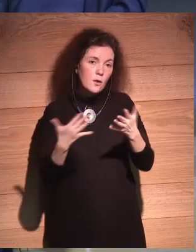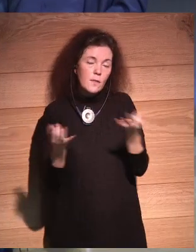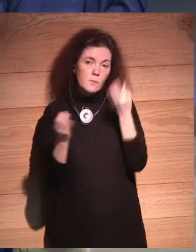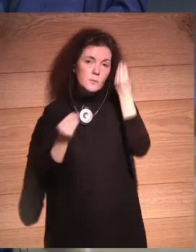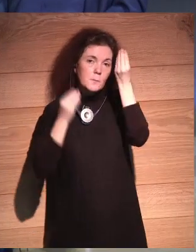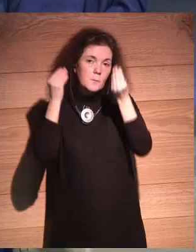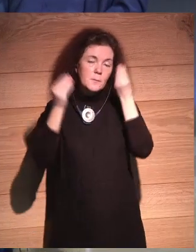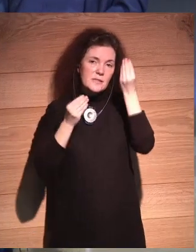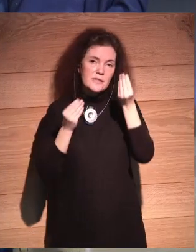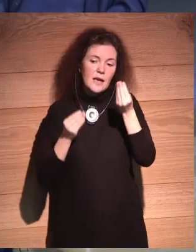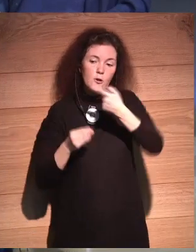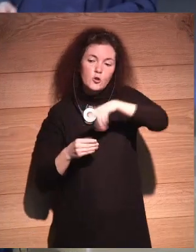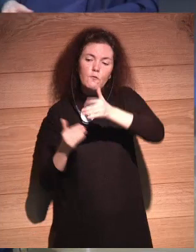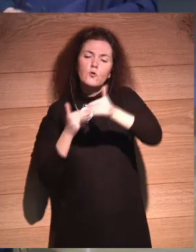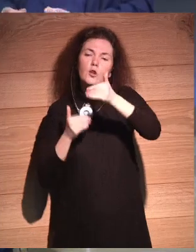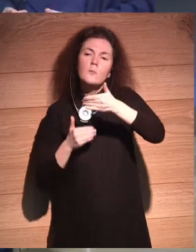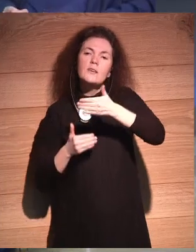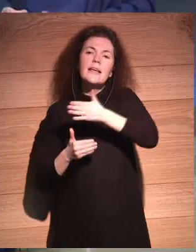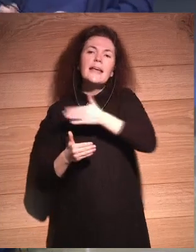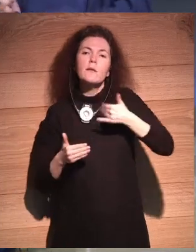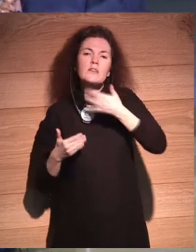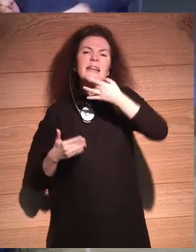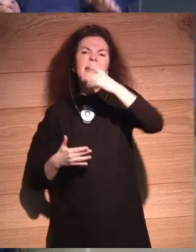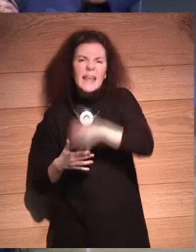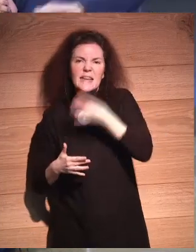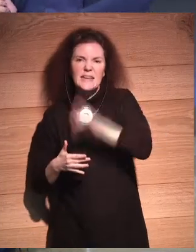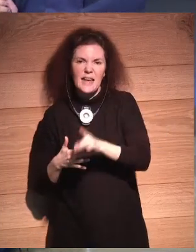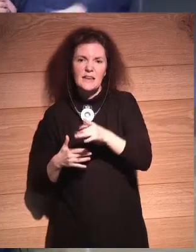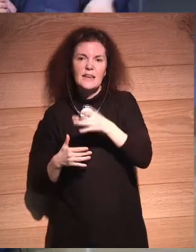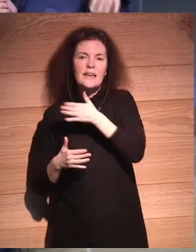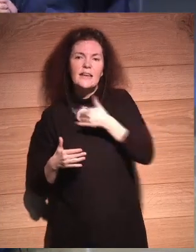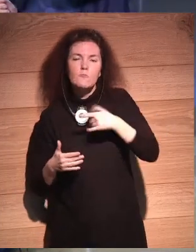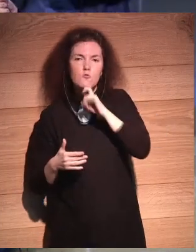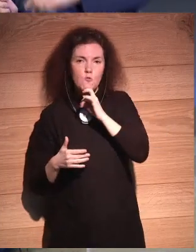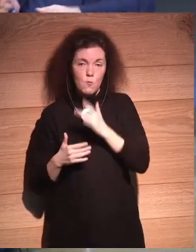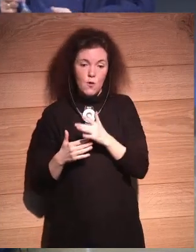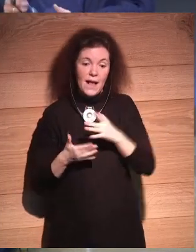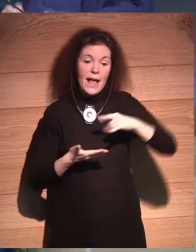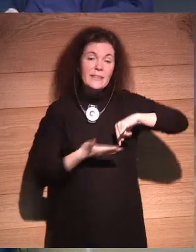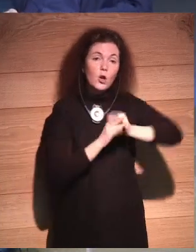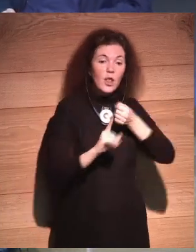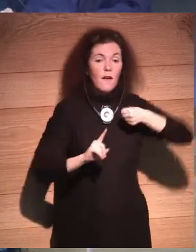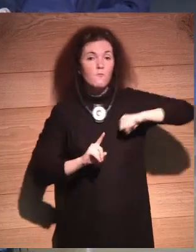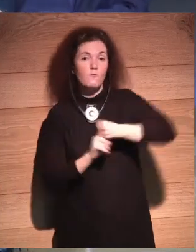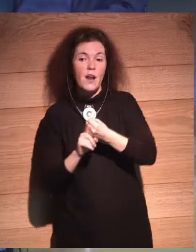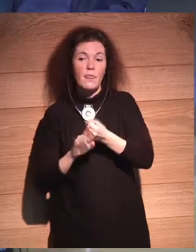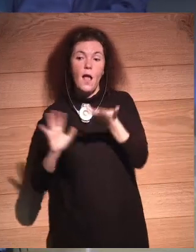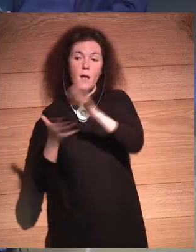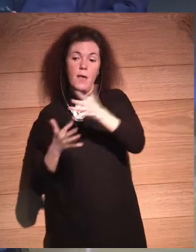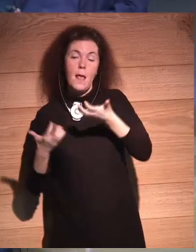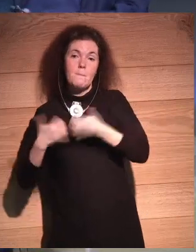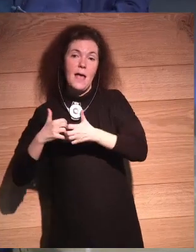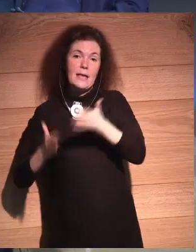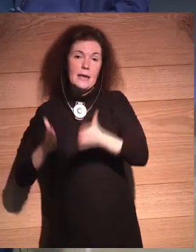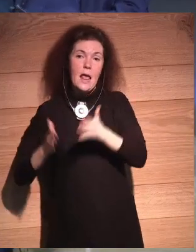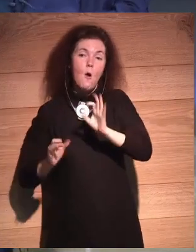en quién queremos ser. La tecnología nos forzará a convertirnos en una máquina o